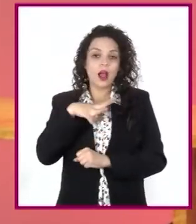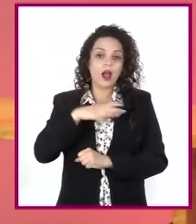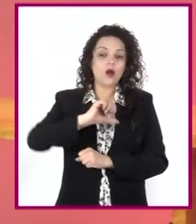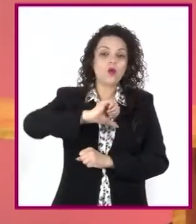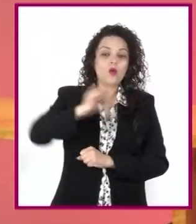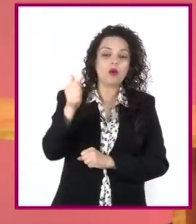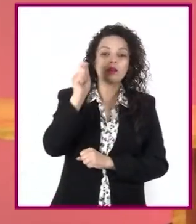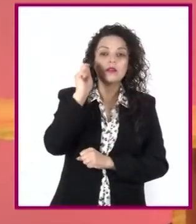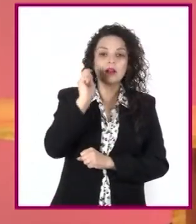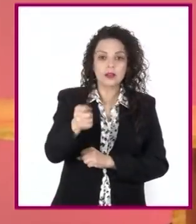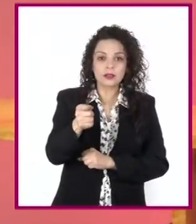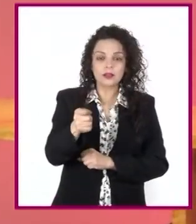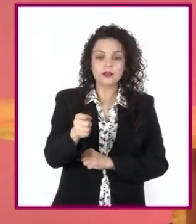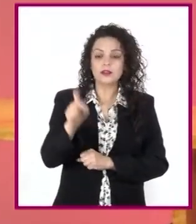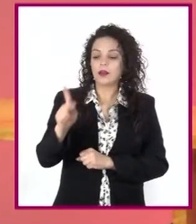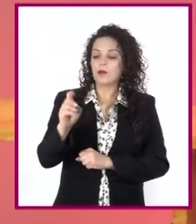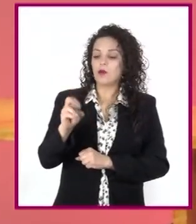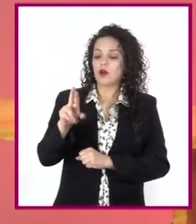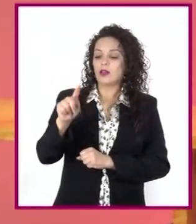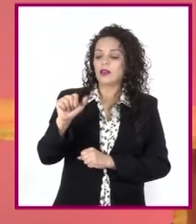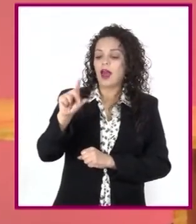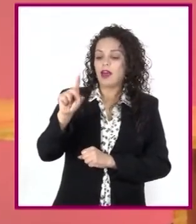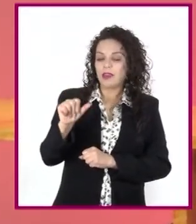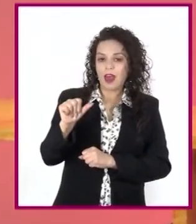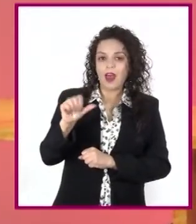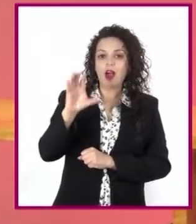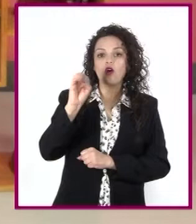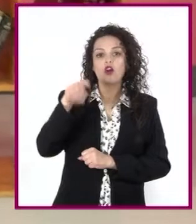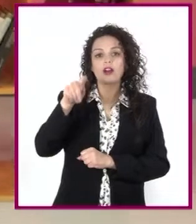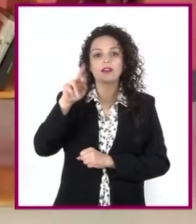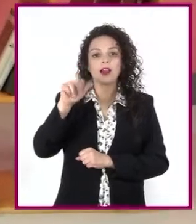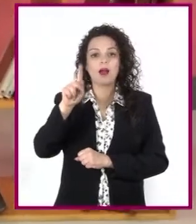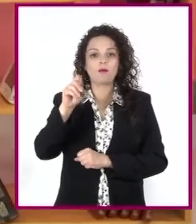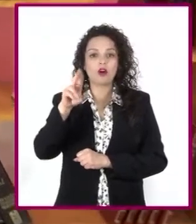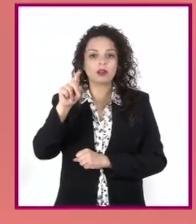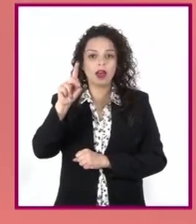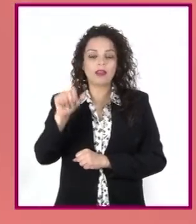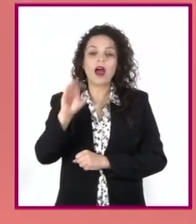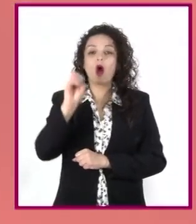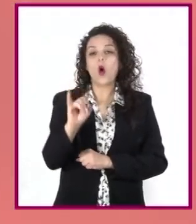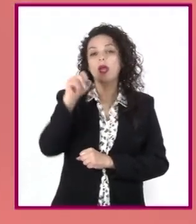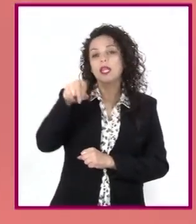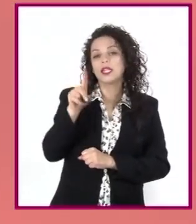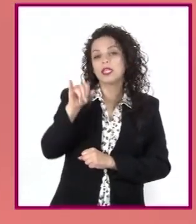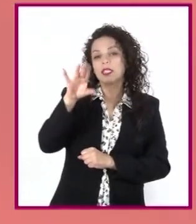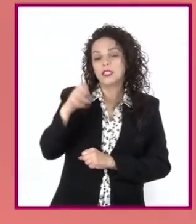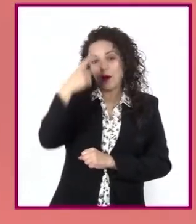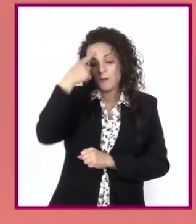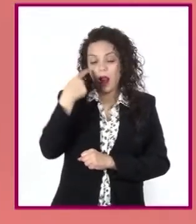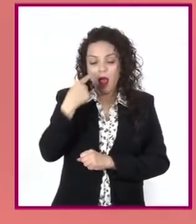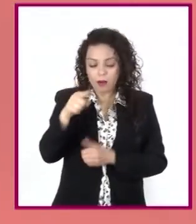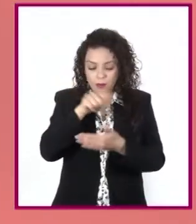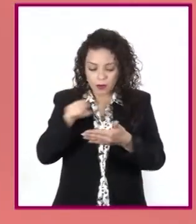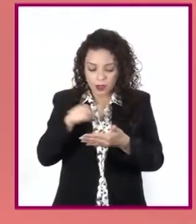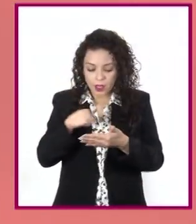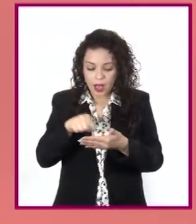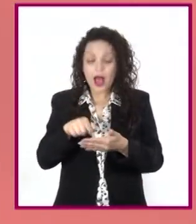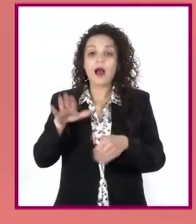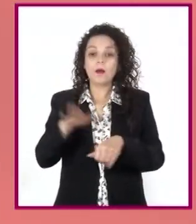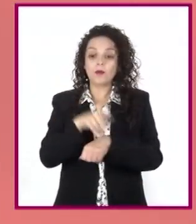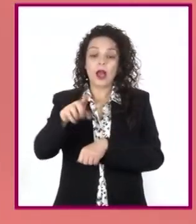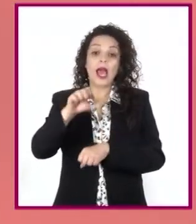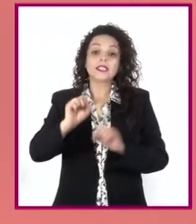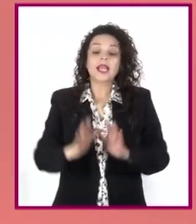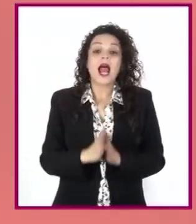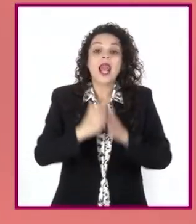secciones, como la contraportada o el índice, ya que se trata de un libro. Al revisarlas, el lector se dará una idea sobre